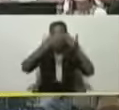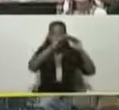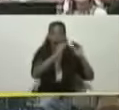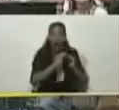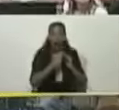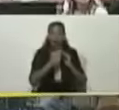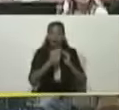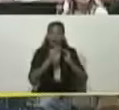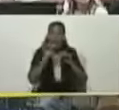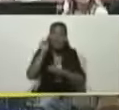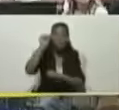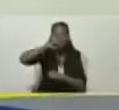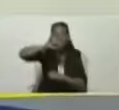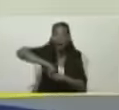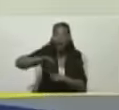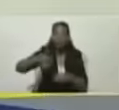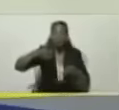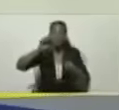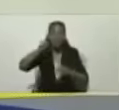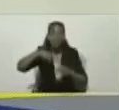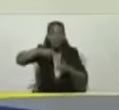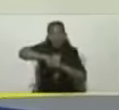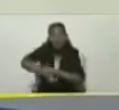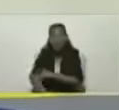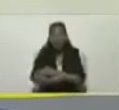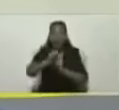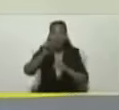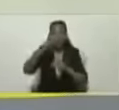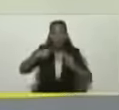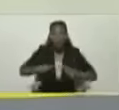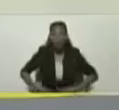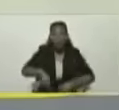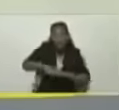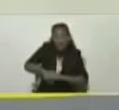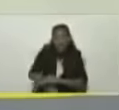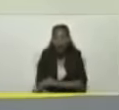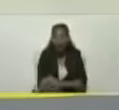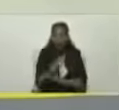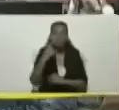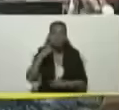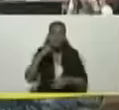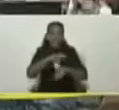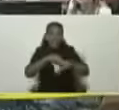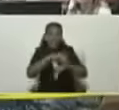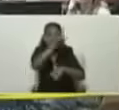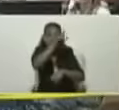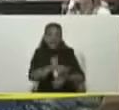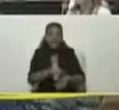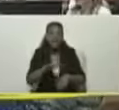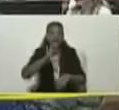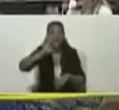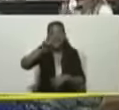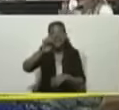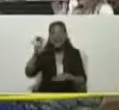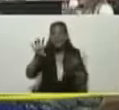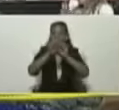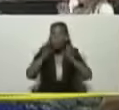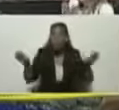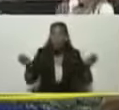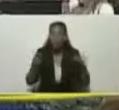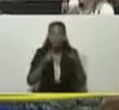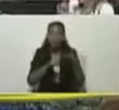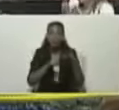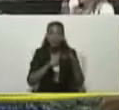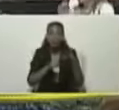Patria y Parto Humanizado. A las compañeras ministras. Yelitze Santaella,